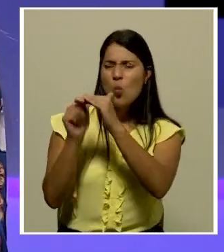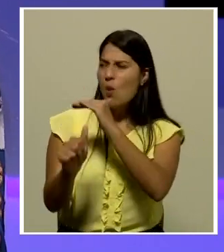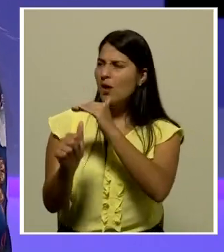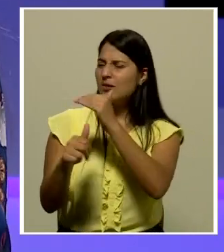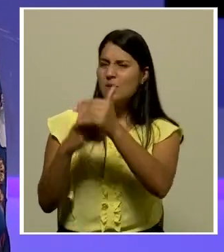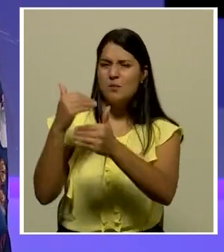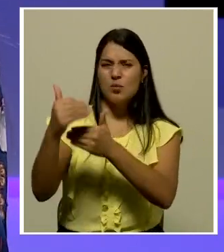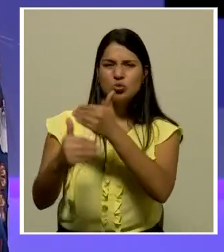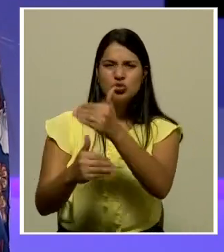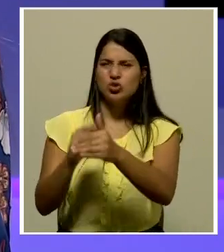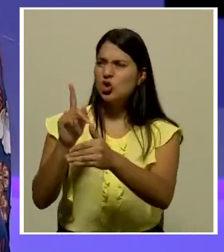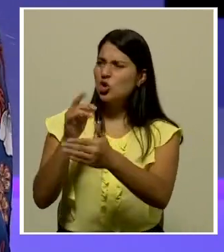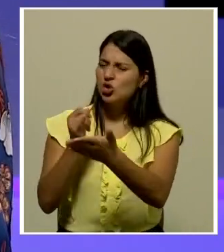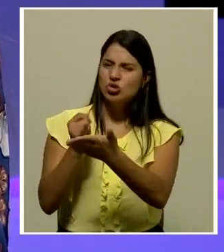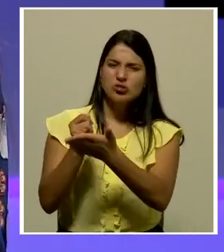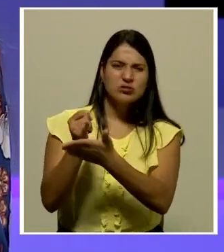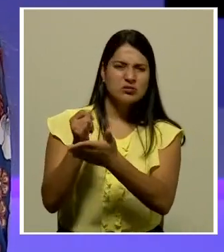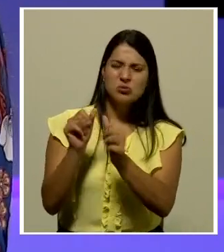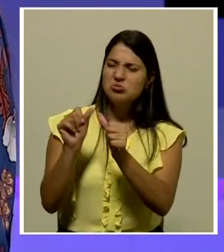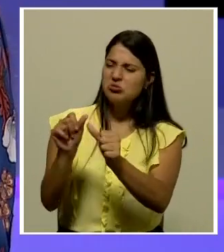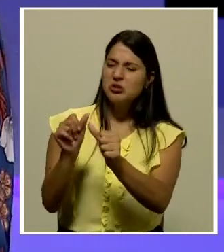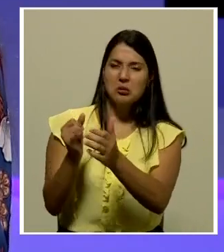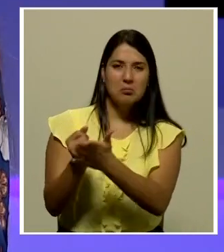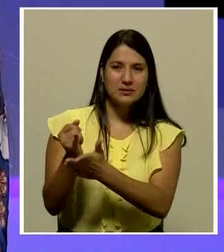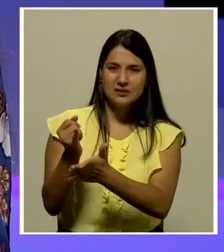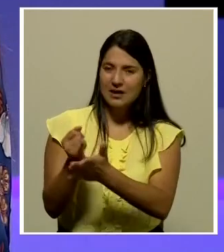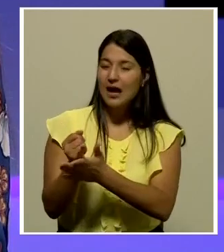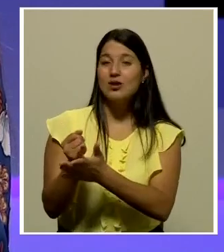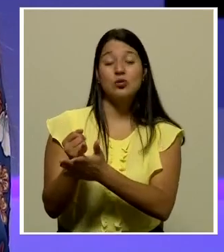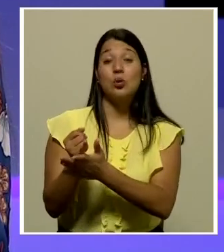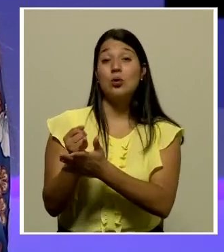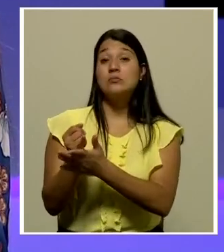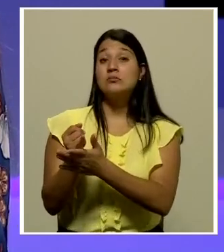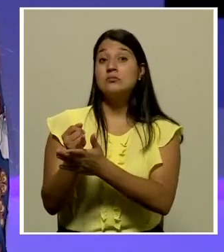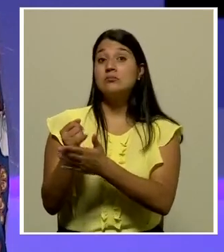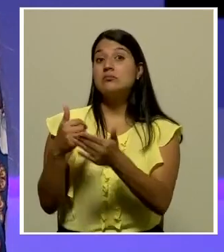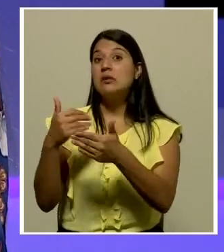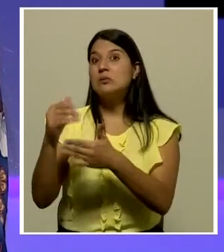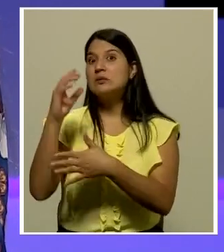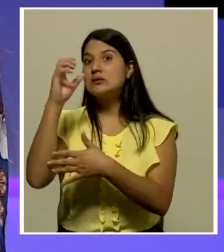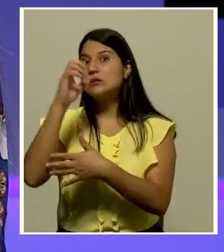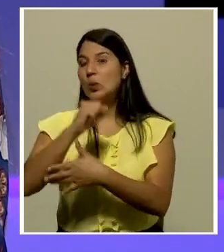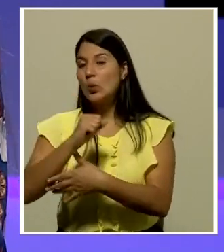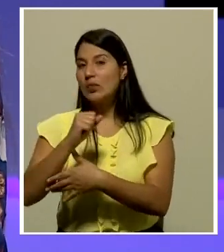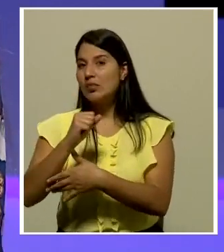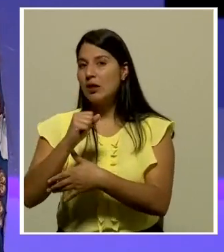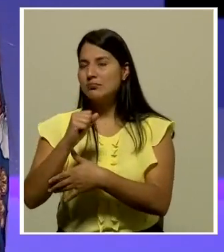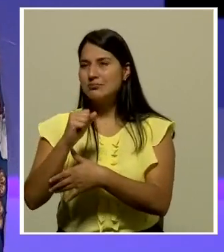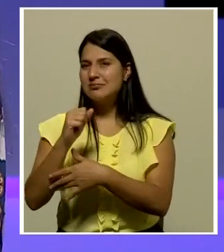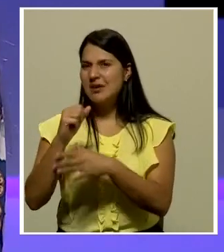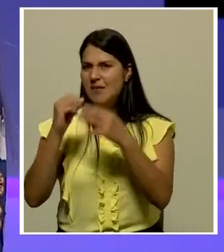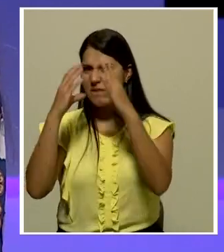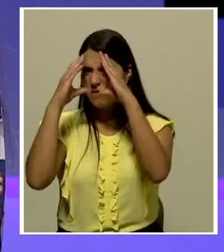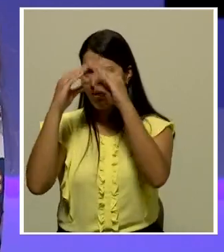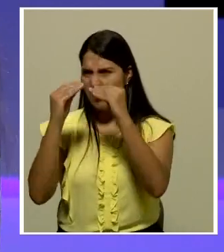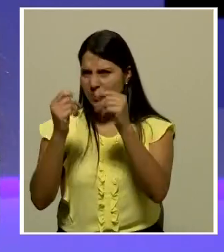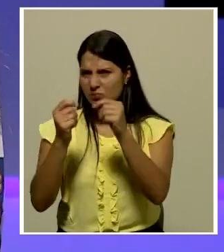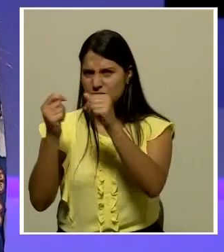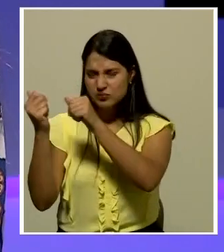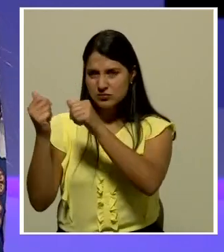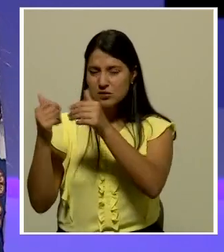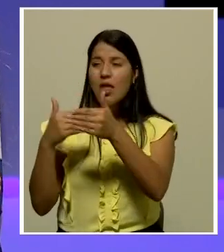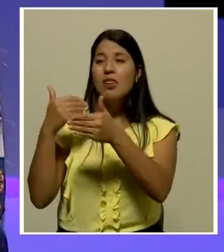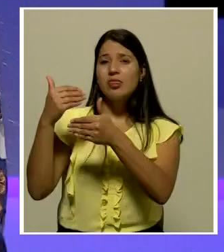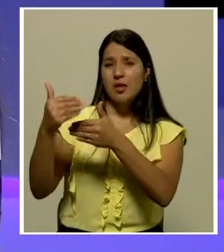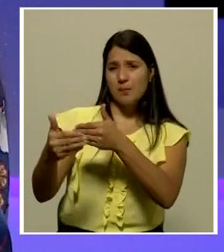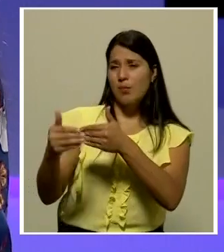pues falseada en la solicitud de desestimación y en la resolución de la Sala Tercera, él posteriormente suspendido y se acoge a